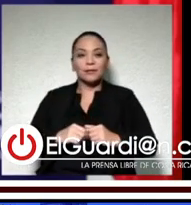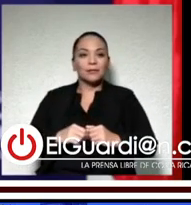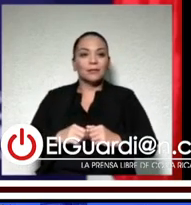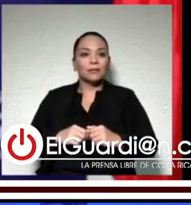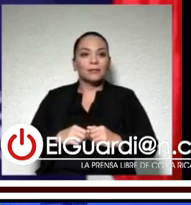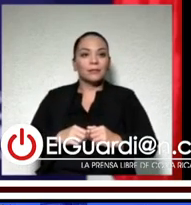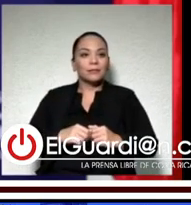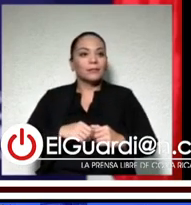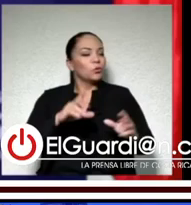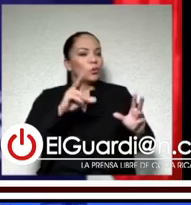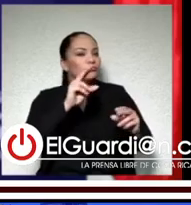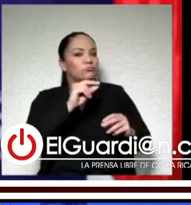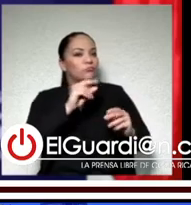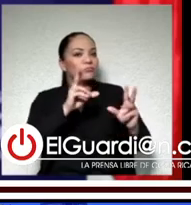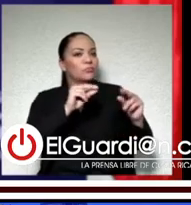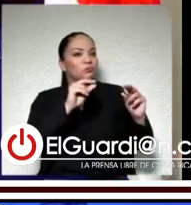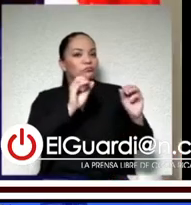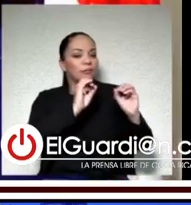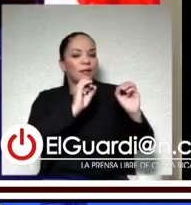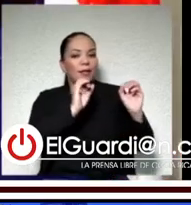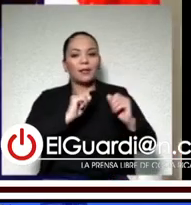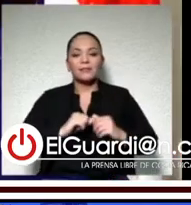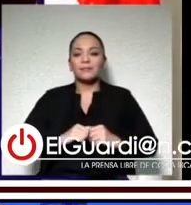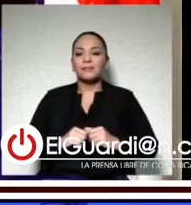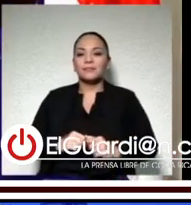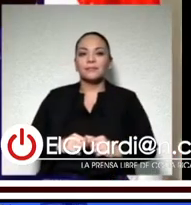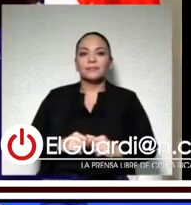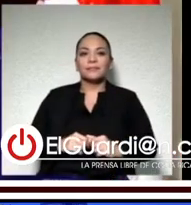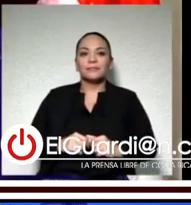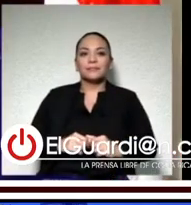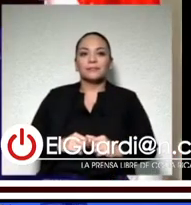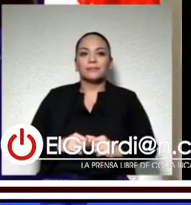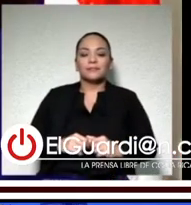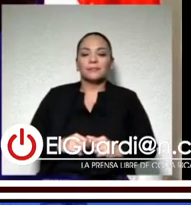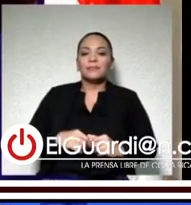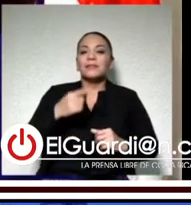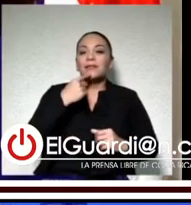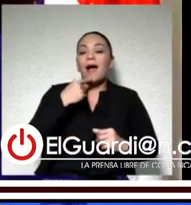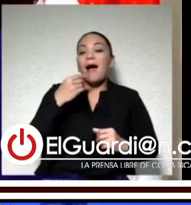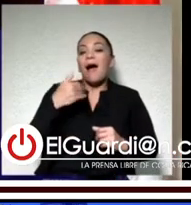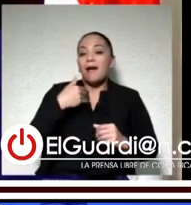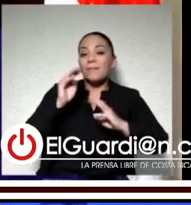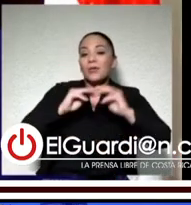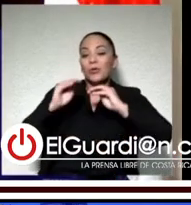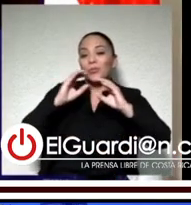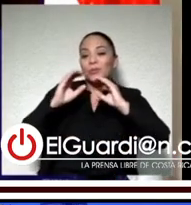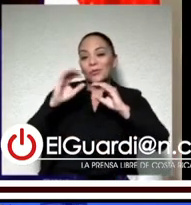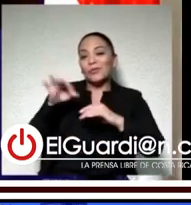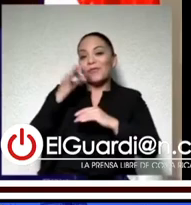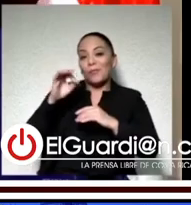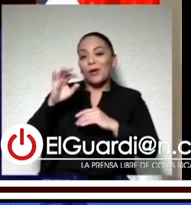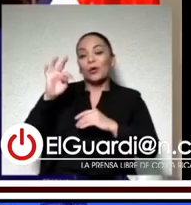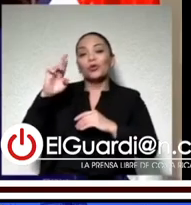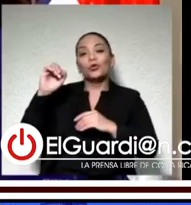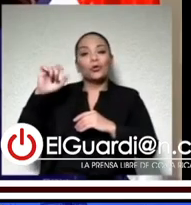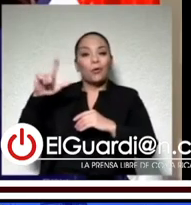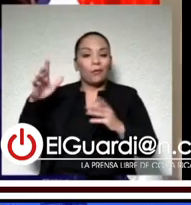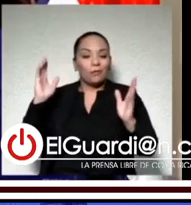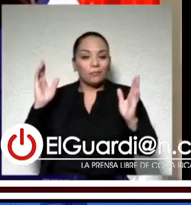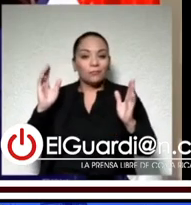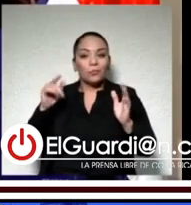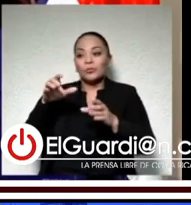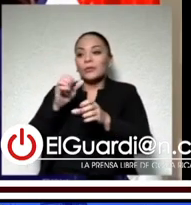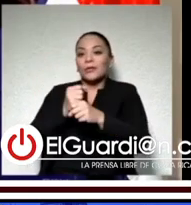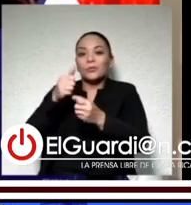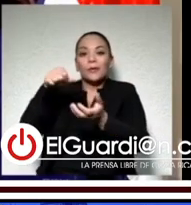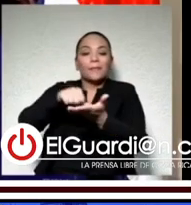Para nada. Ok. Presidente, hay medios que se forman en un troll. Es muy fácil, usted crea una página, contrata